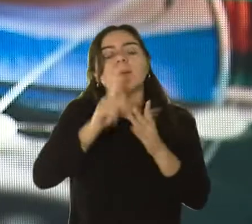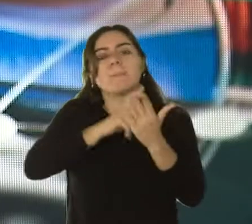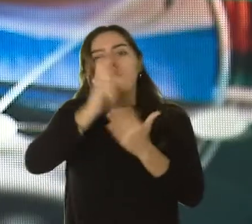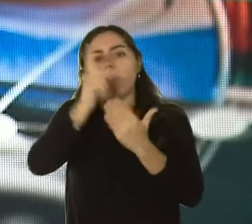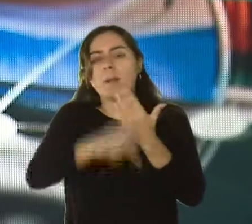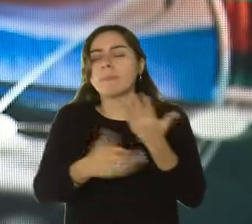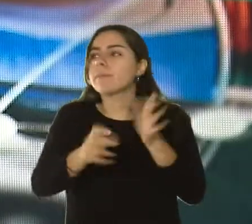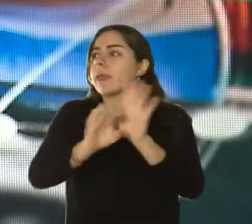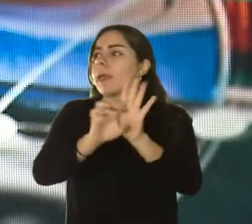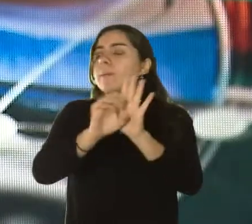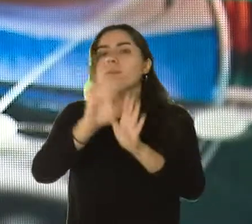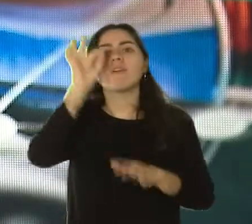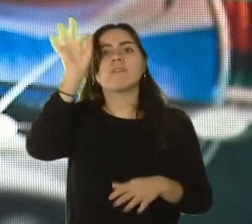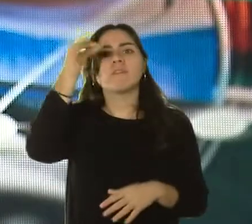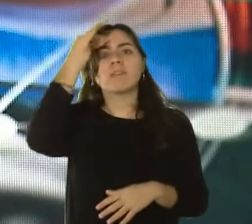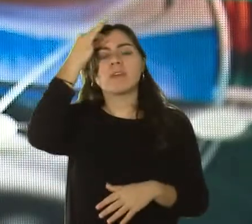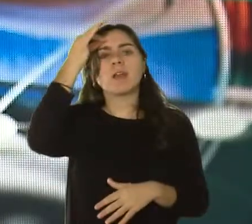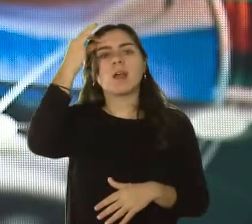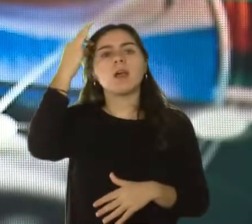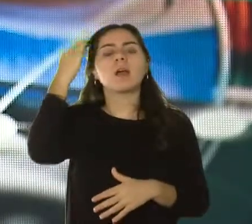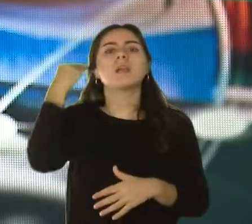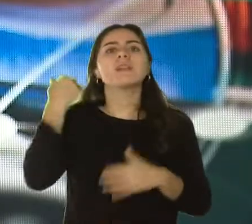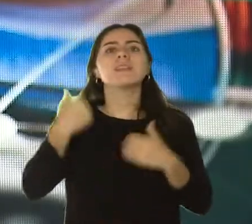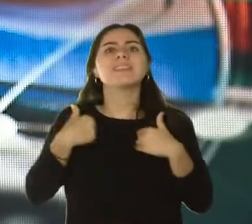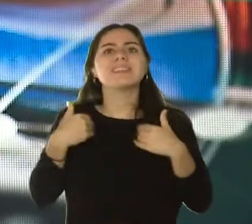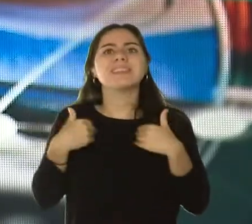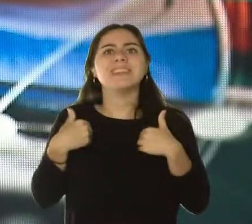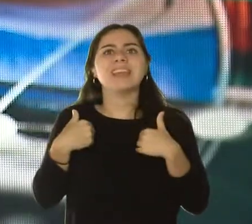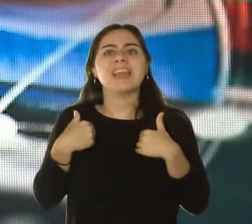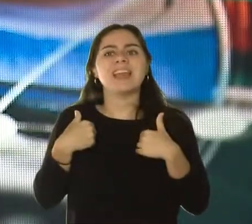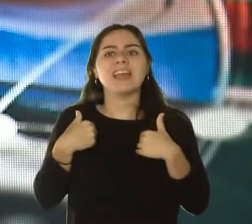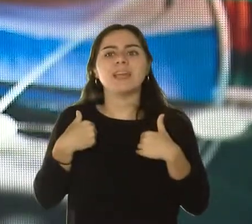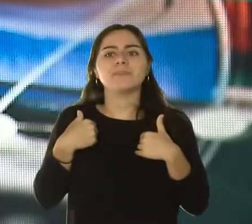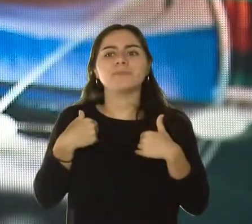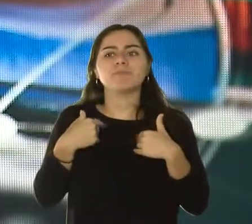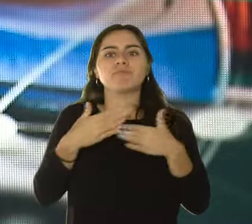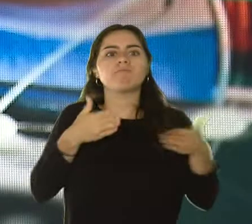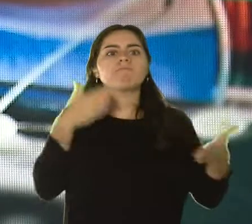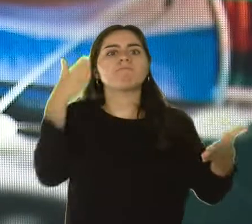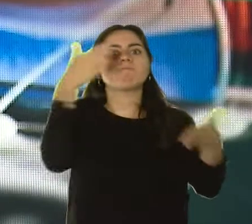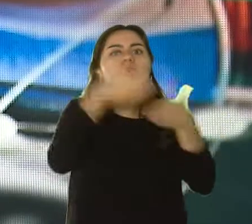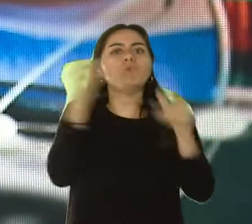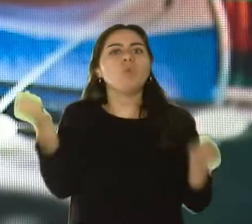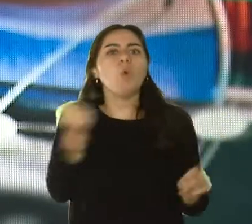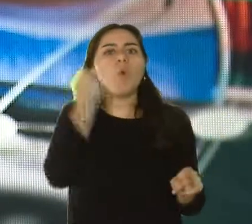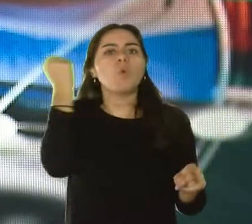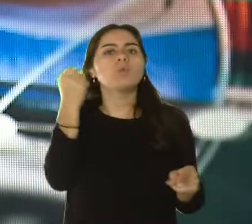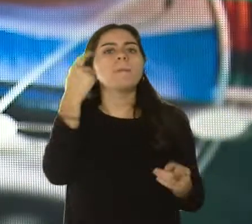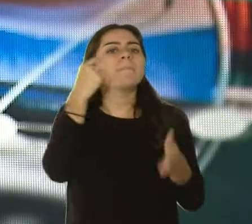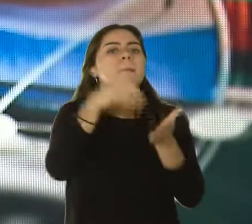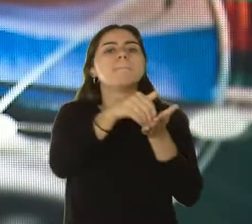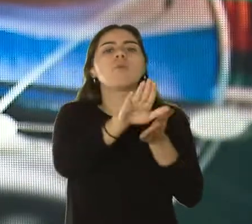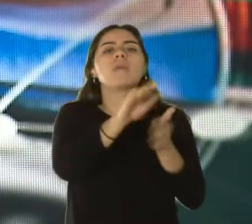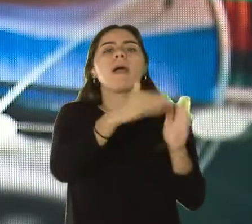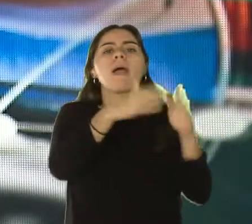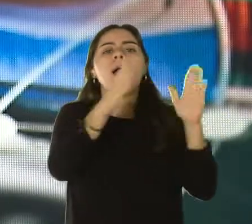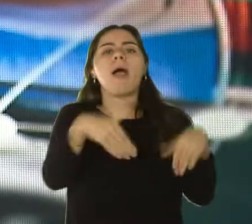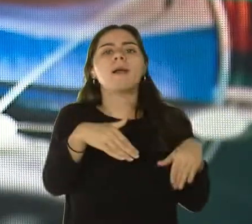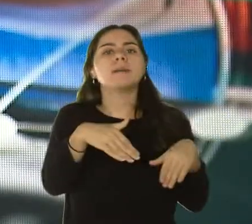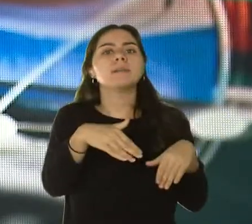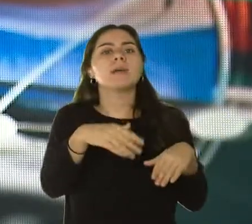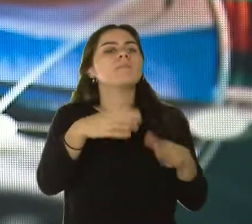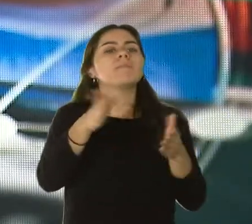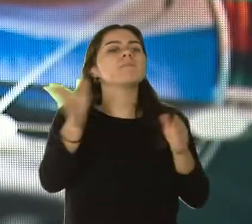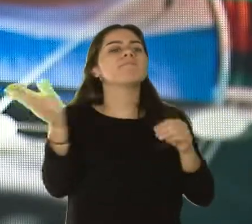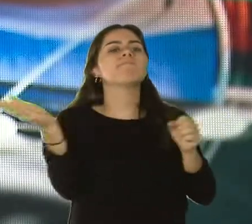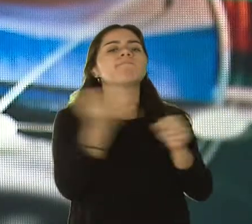tenía una paralización de todas las causas de acción que estaban pendientes de desalojo y lo que le dicen el lanzamiento